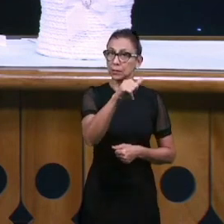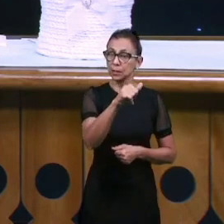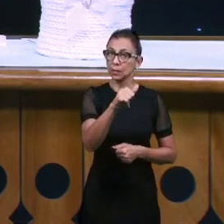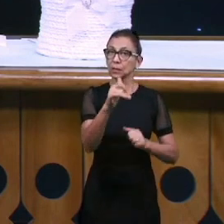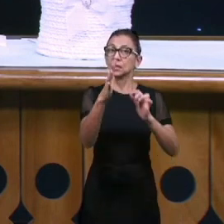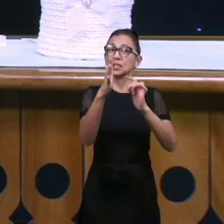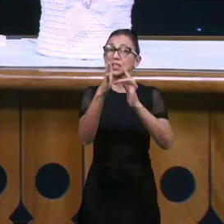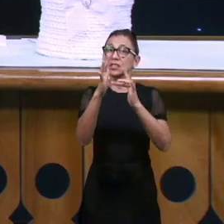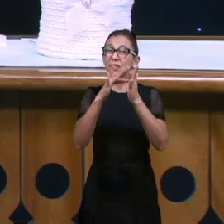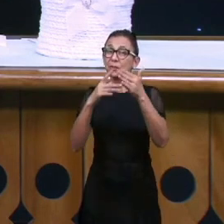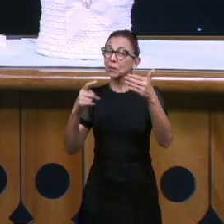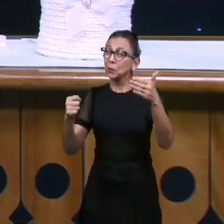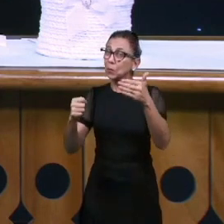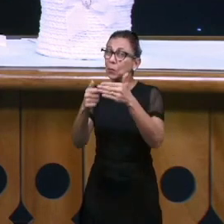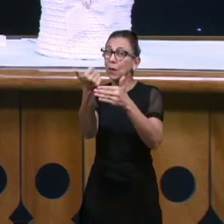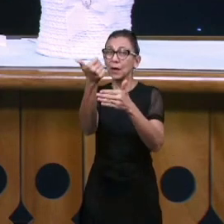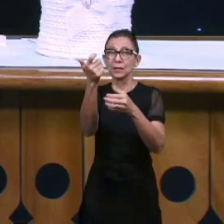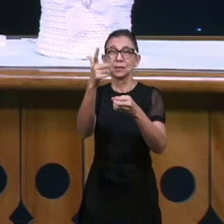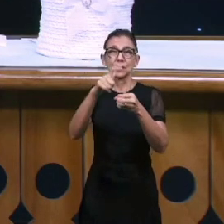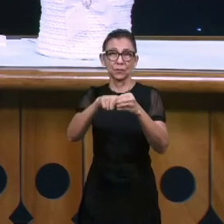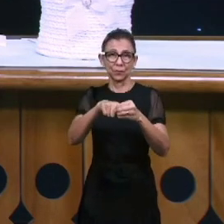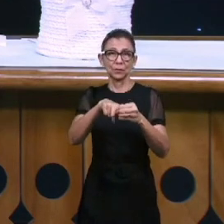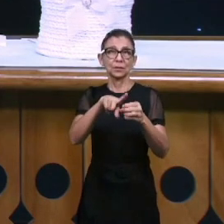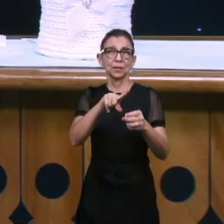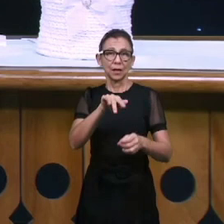Jesús está a las puertas.